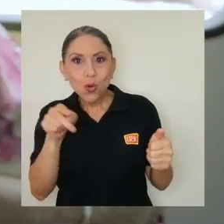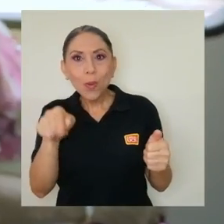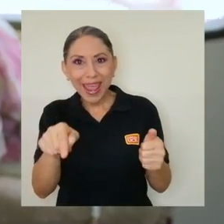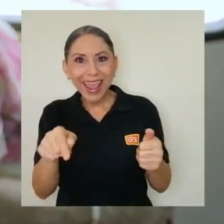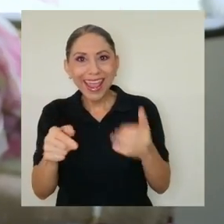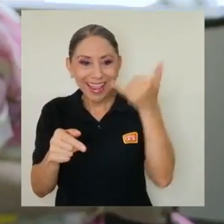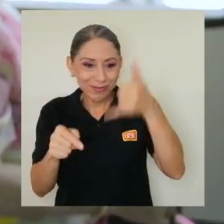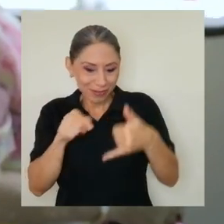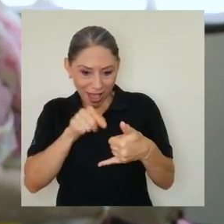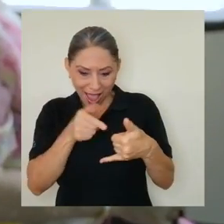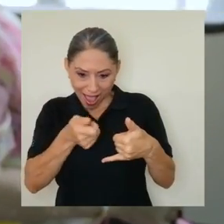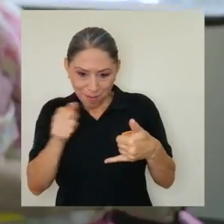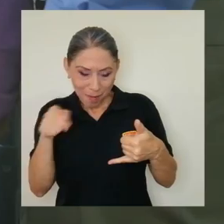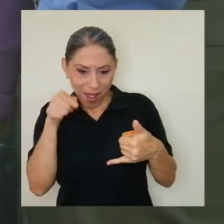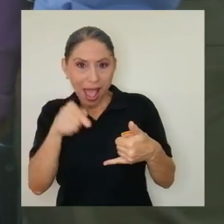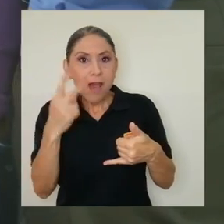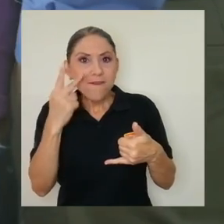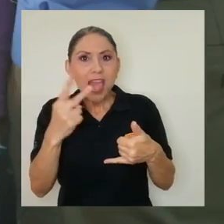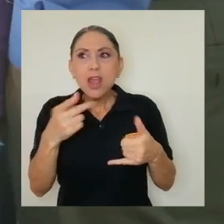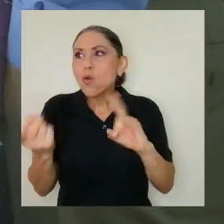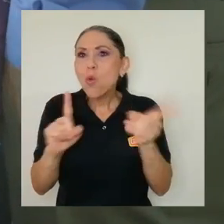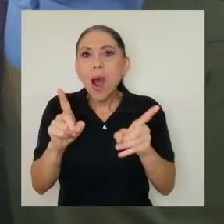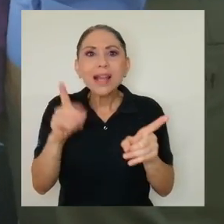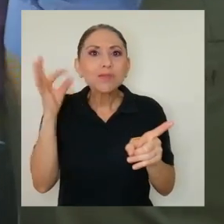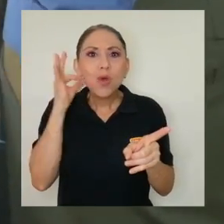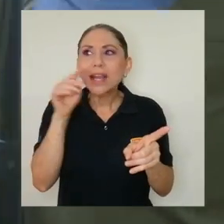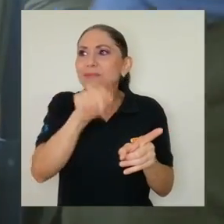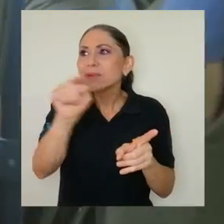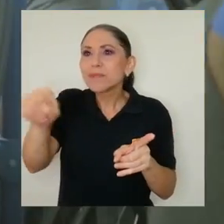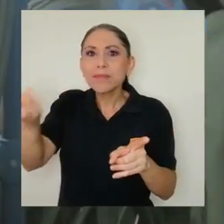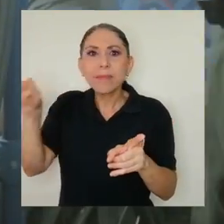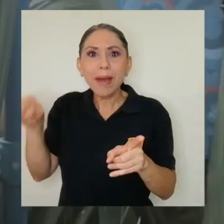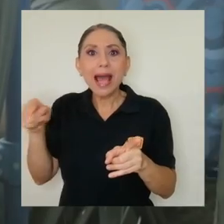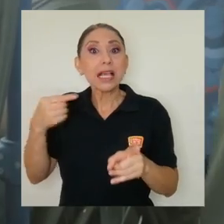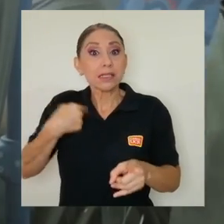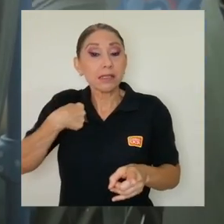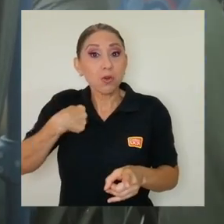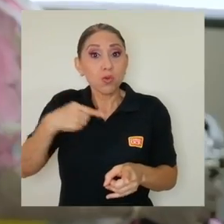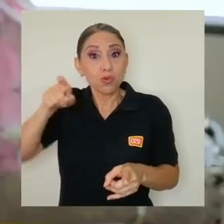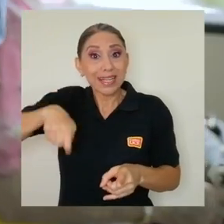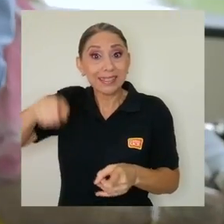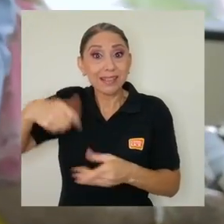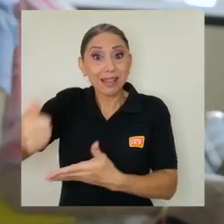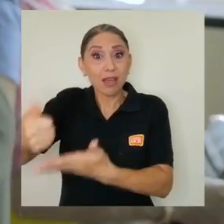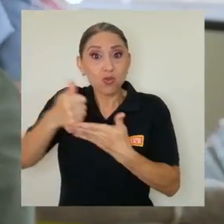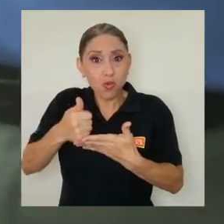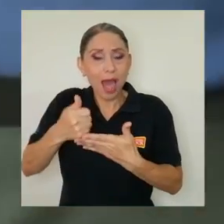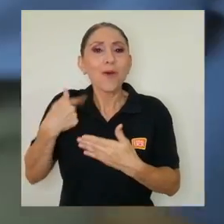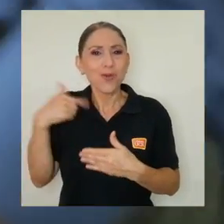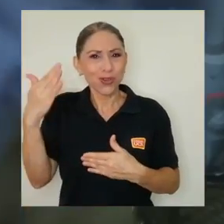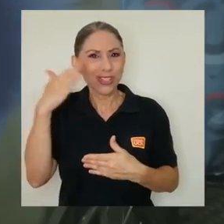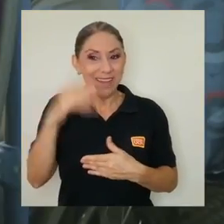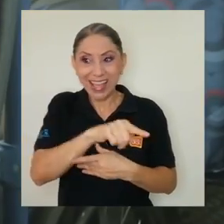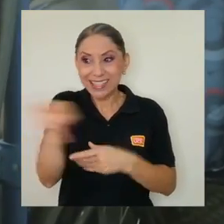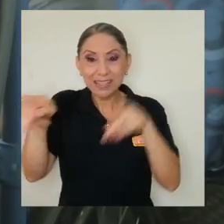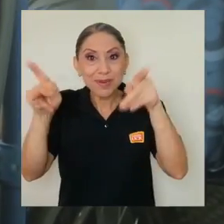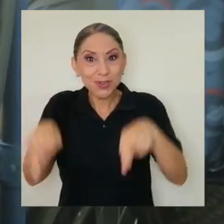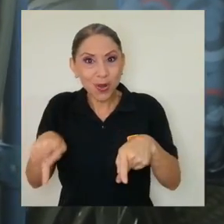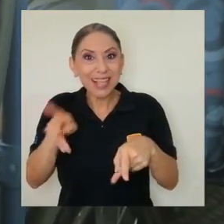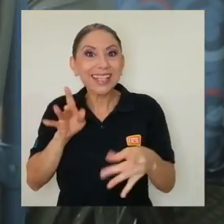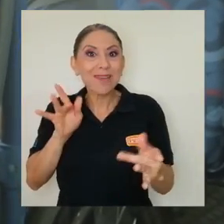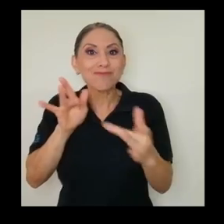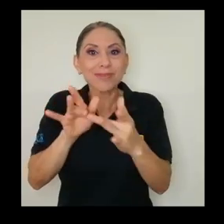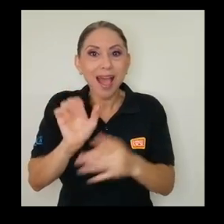alrededor en caso de que uno necesita ayuda y no sabe a quién acudir, uno sabe que las personas que están en la aplicación le pueden